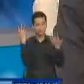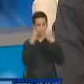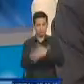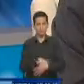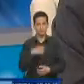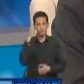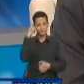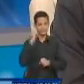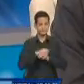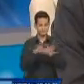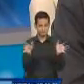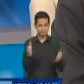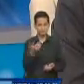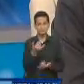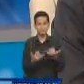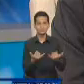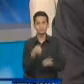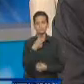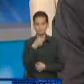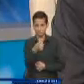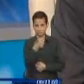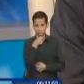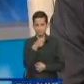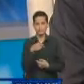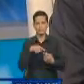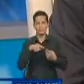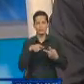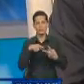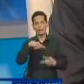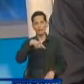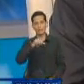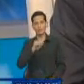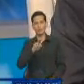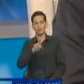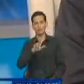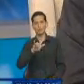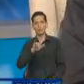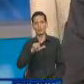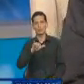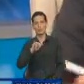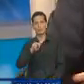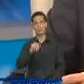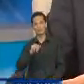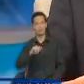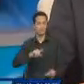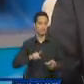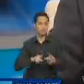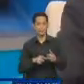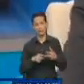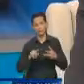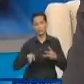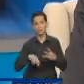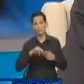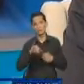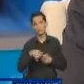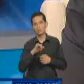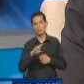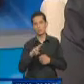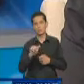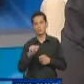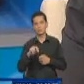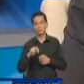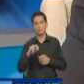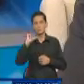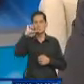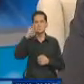con pensamiento crítico. Vamos a tener a Paulina Recalde y Juan Ispasimiño para analizar lo que se va a dar el día de mañana. El día de mañana se van